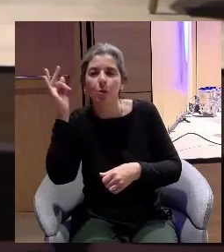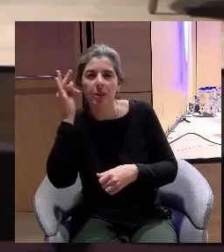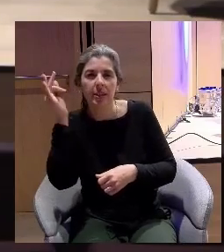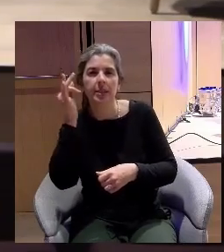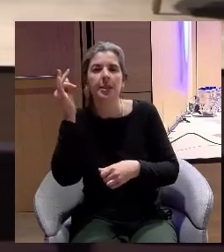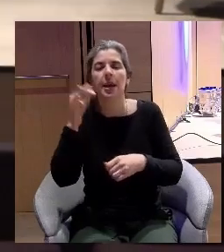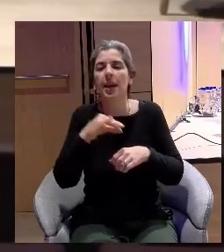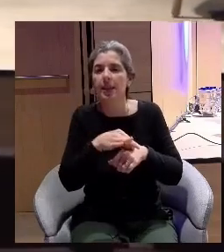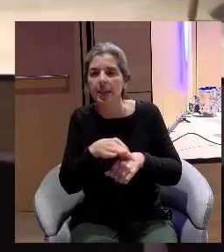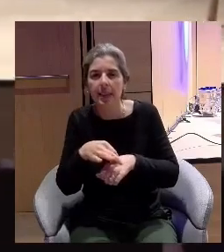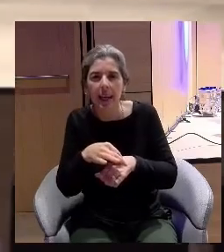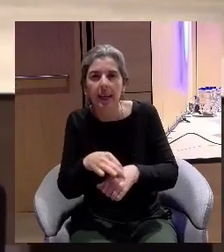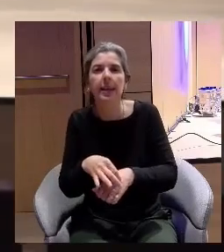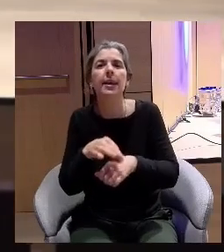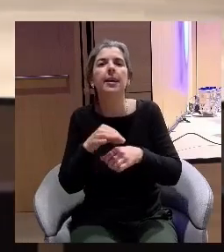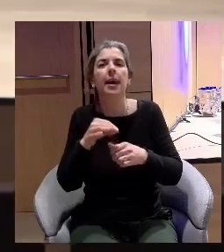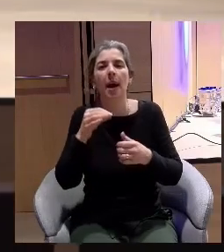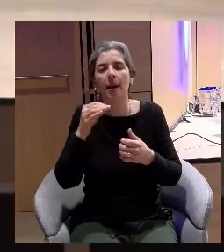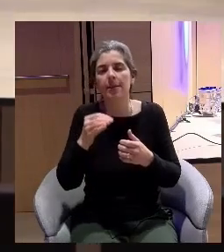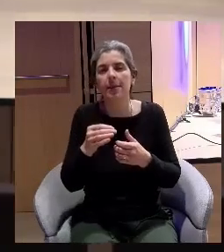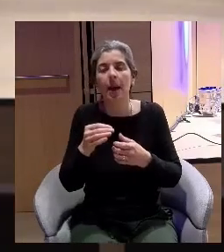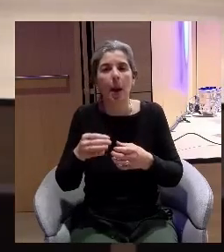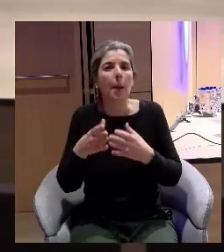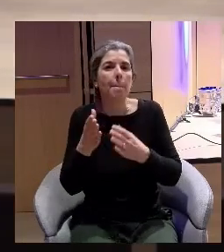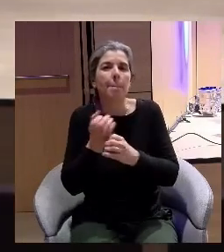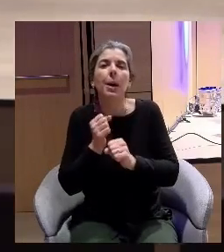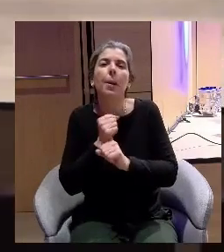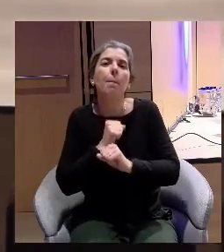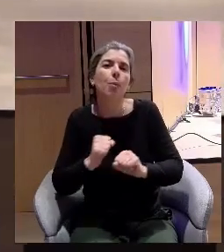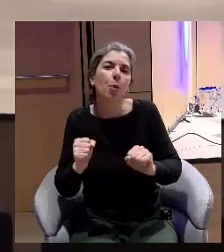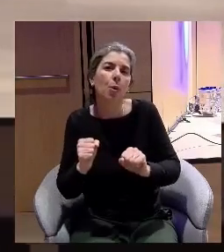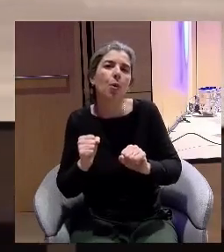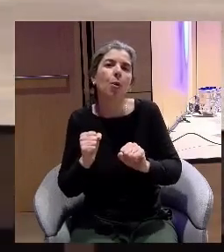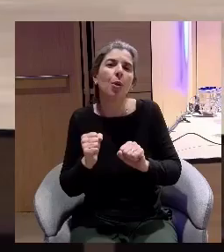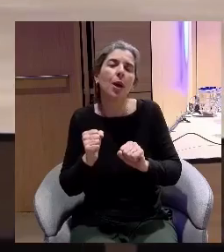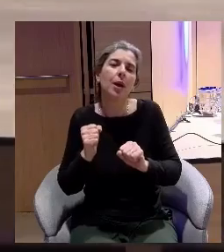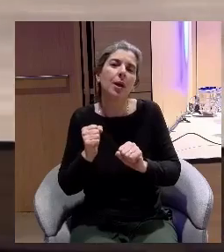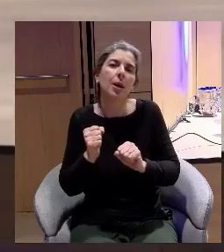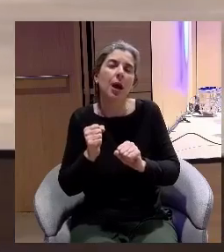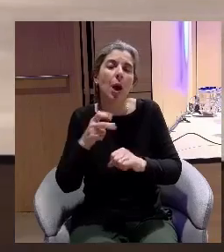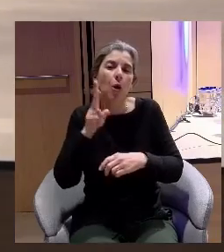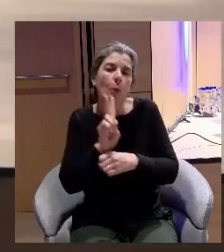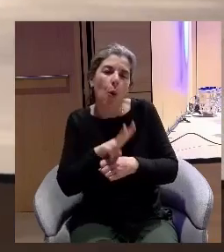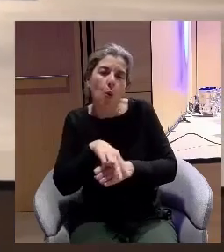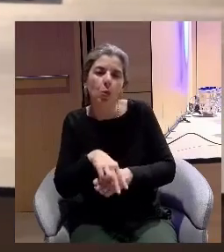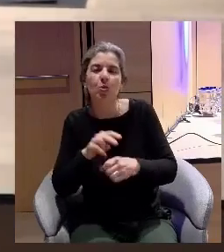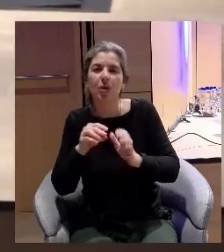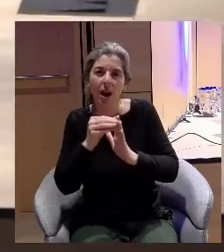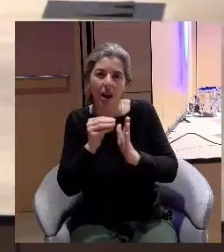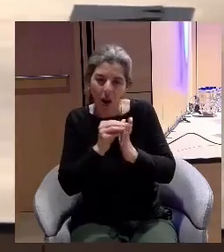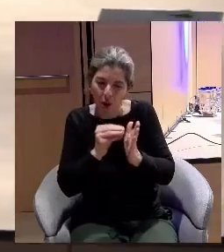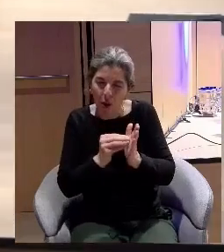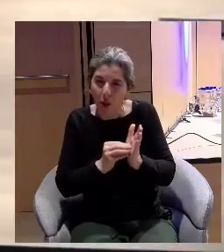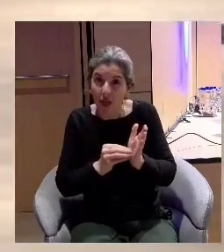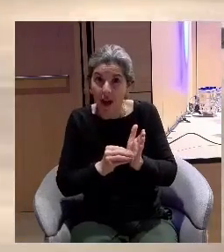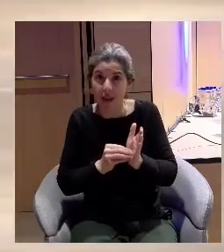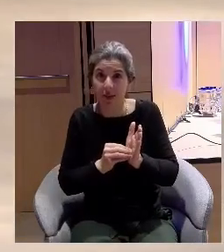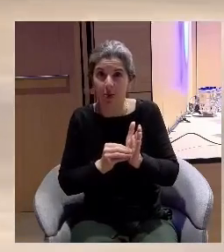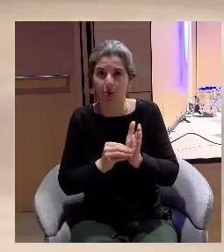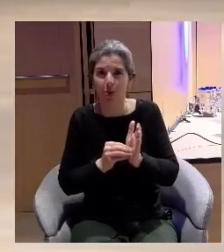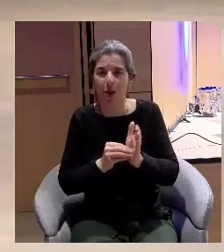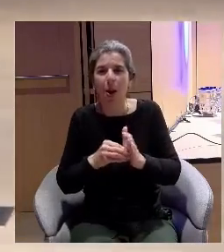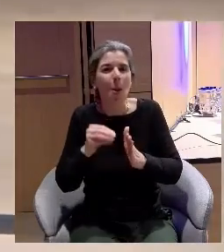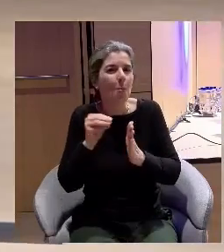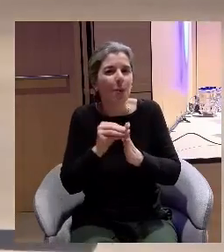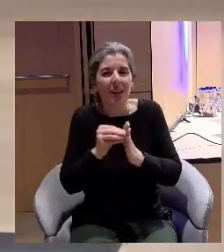que verdaderamente se puedan usar los datos. Porque muchas veces son bases muy grandes que sin un